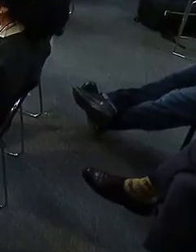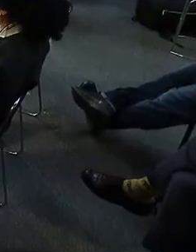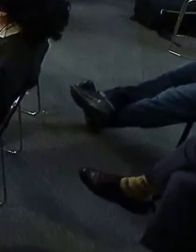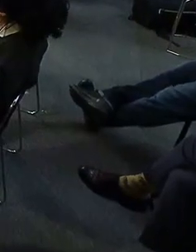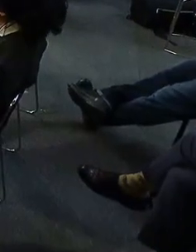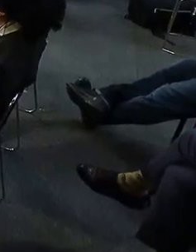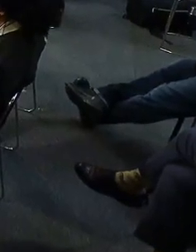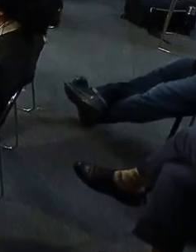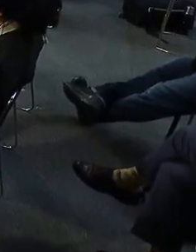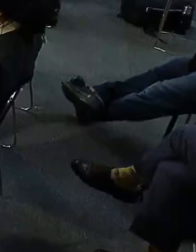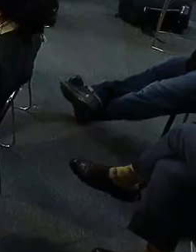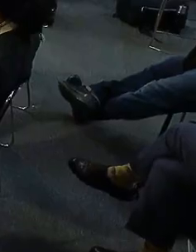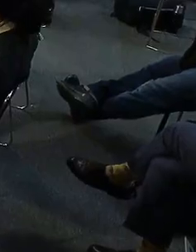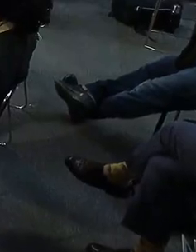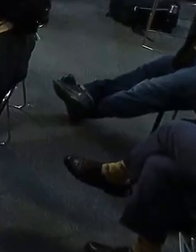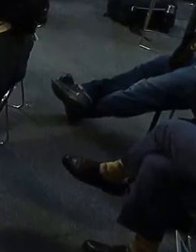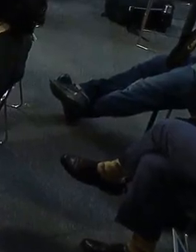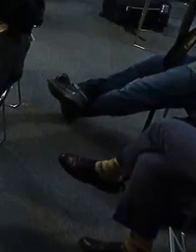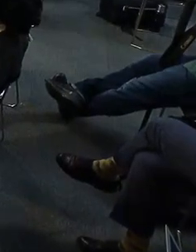Y